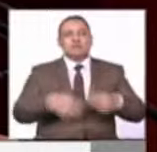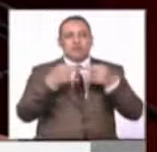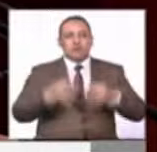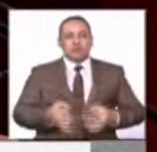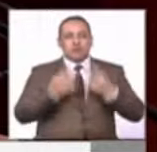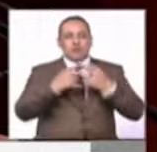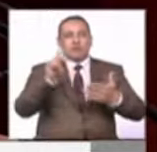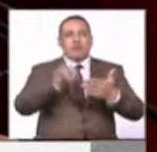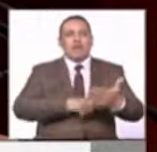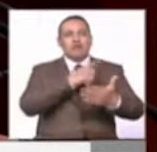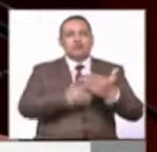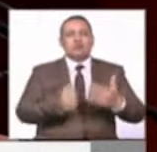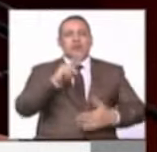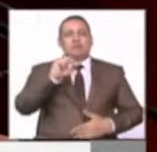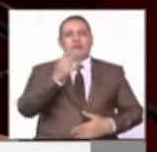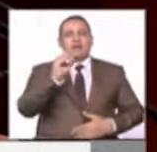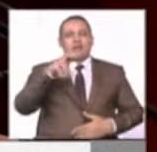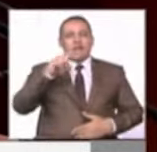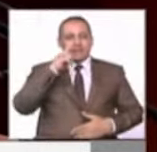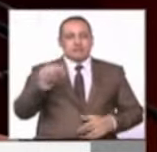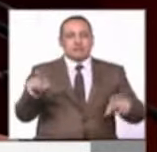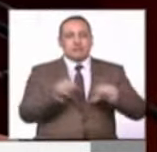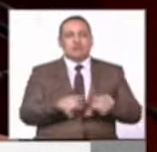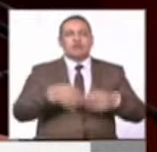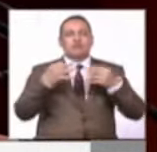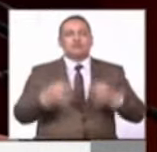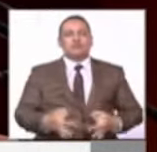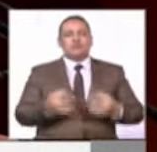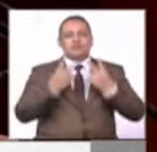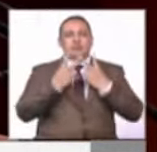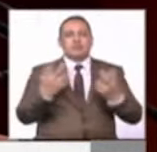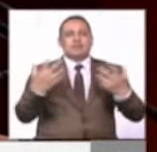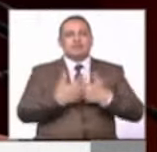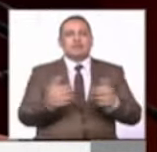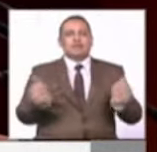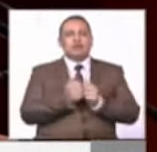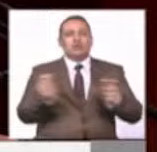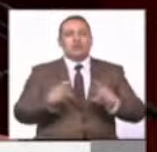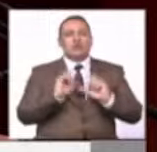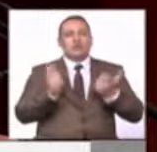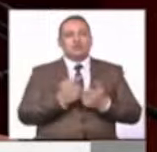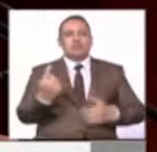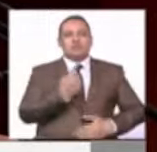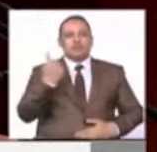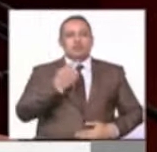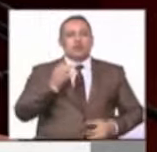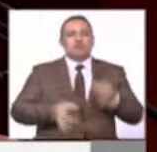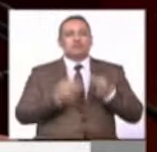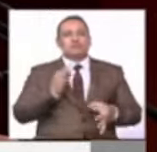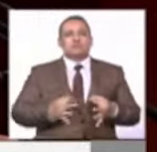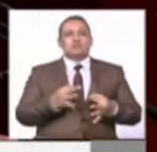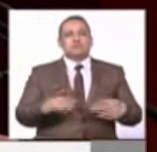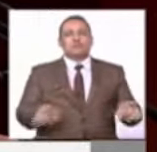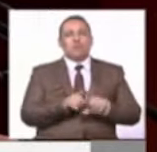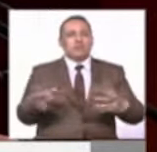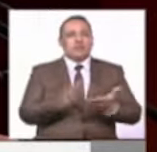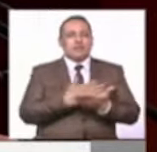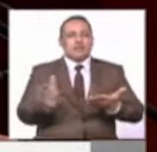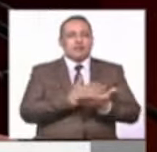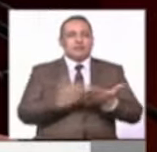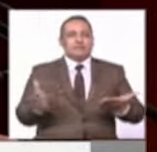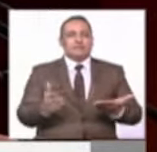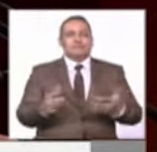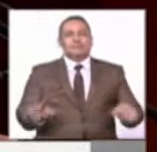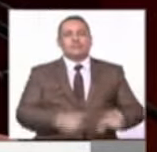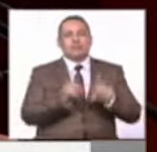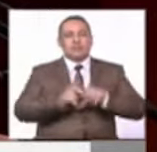en una causal de vacancia que justifica el cese de la integrante de la junta Nacional de Justicia No hay ninguna